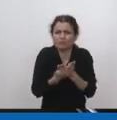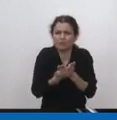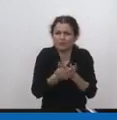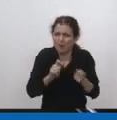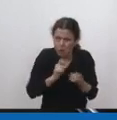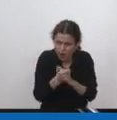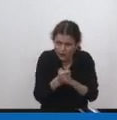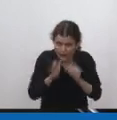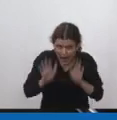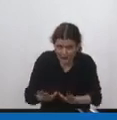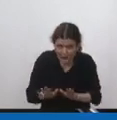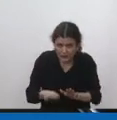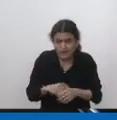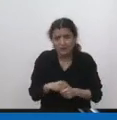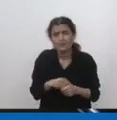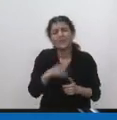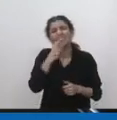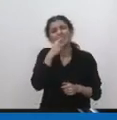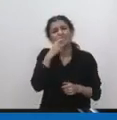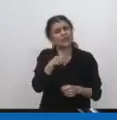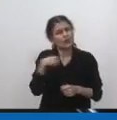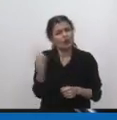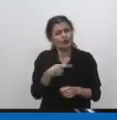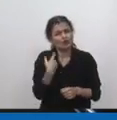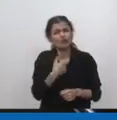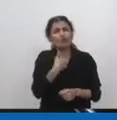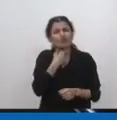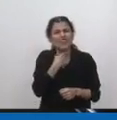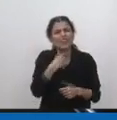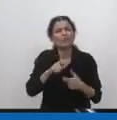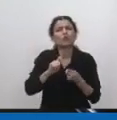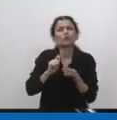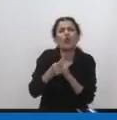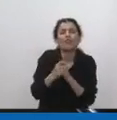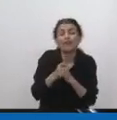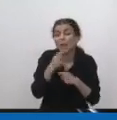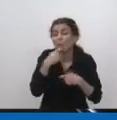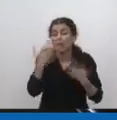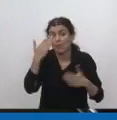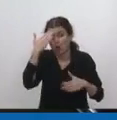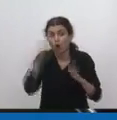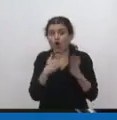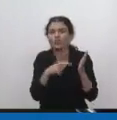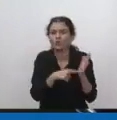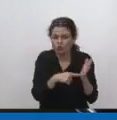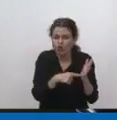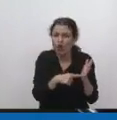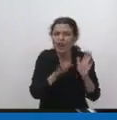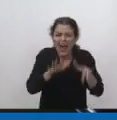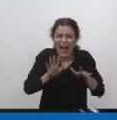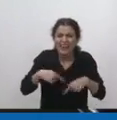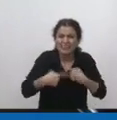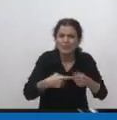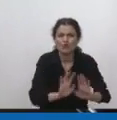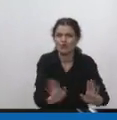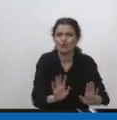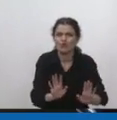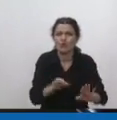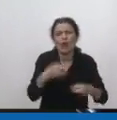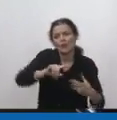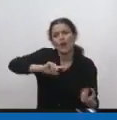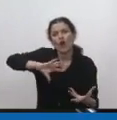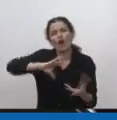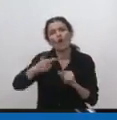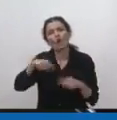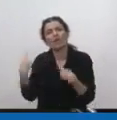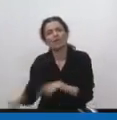Si queremos y si se pretende modificar la Constitución, es otro el camino. No es